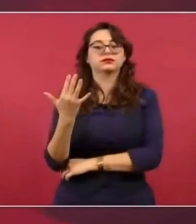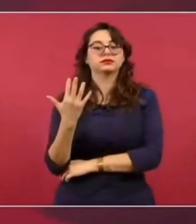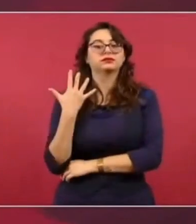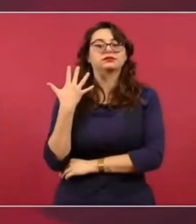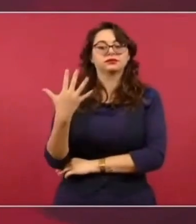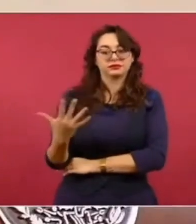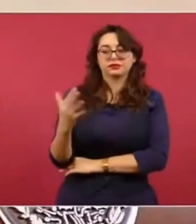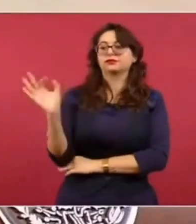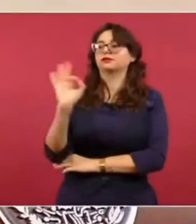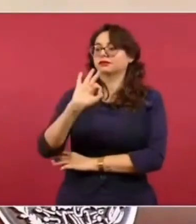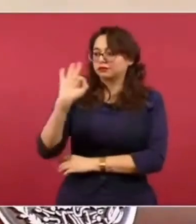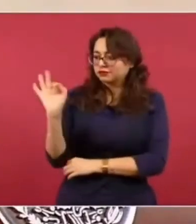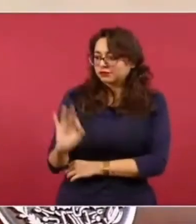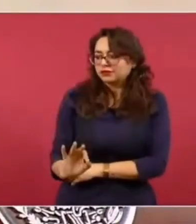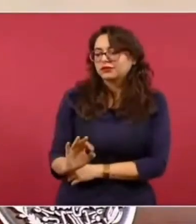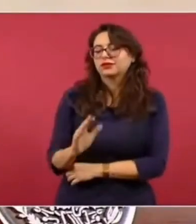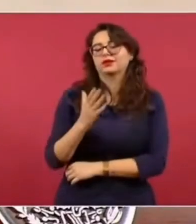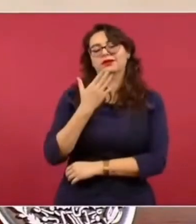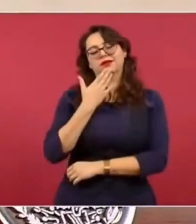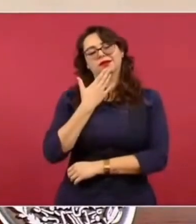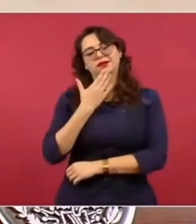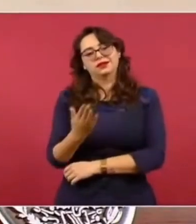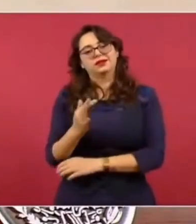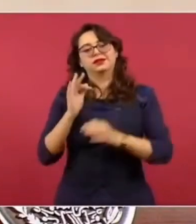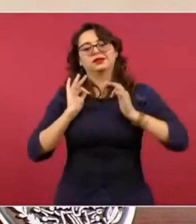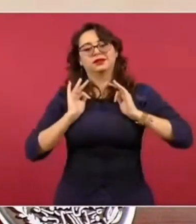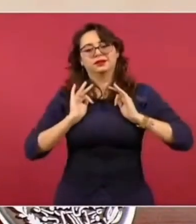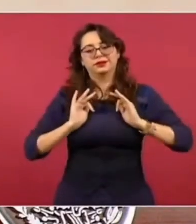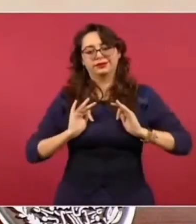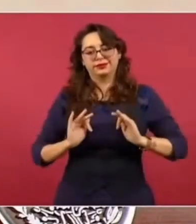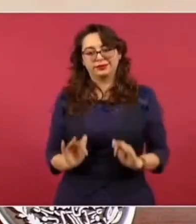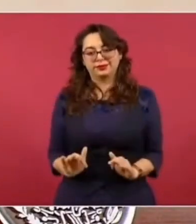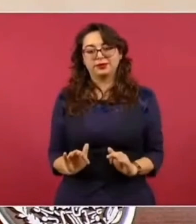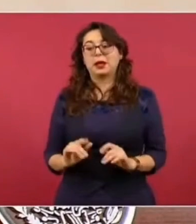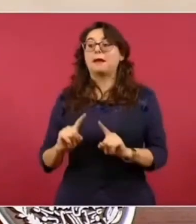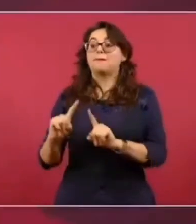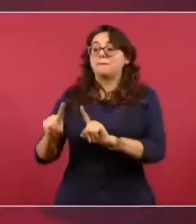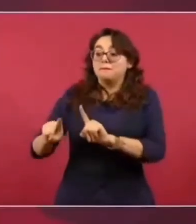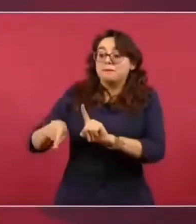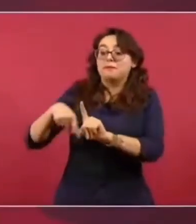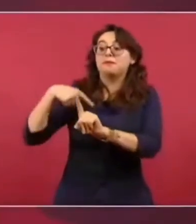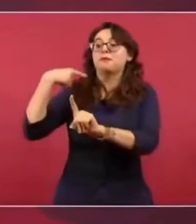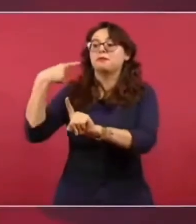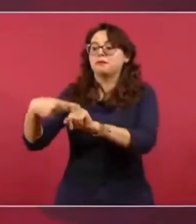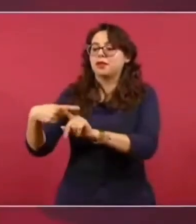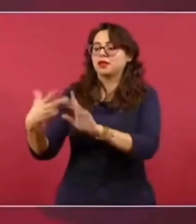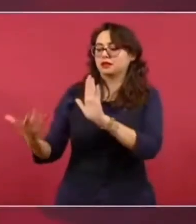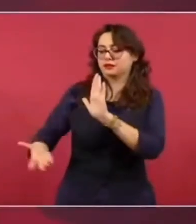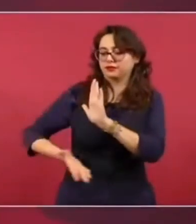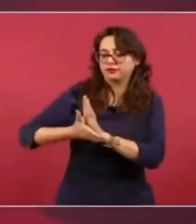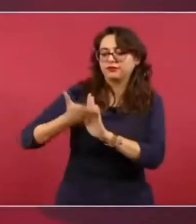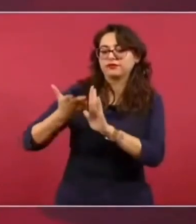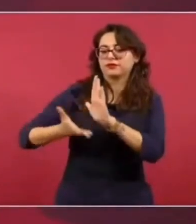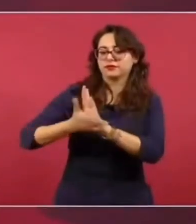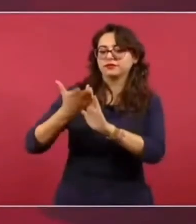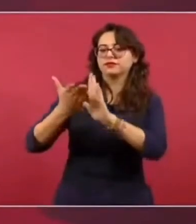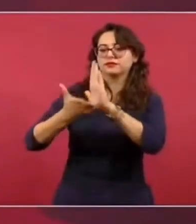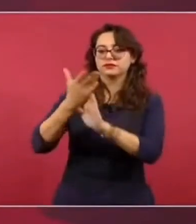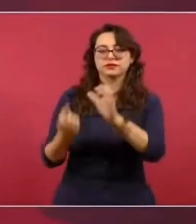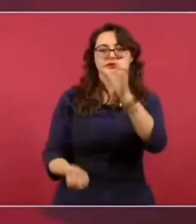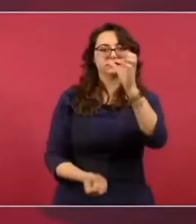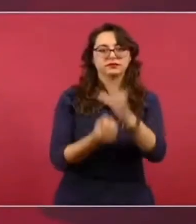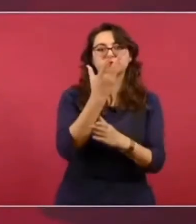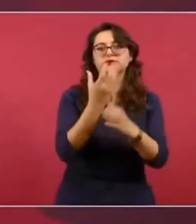nuevas plantas de ciclo combinado que se están construyendo y la modernización de las